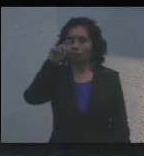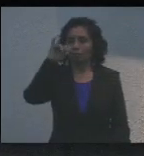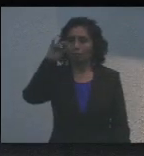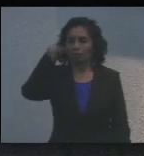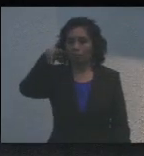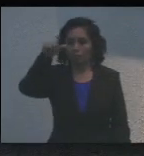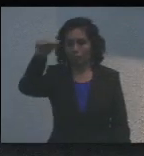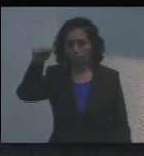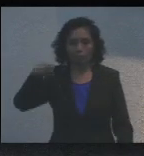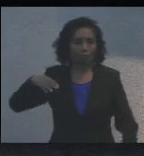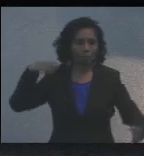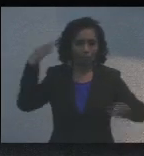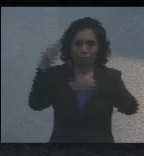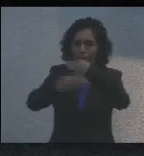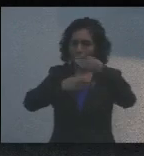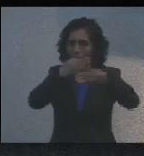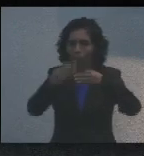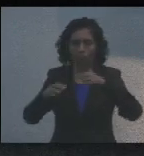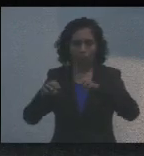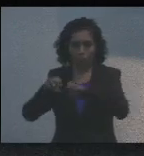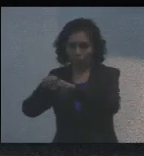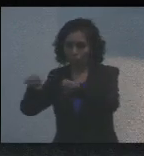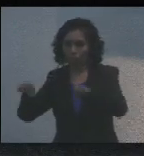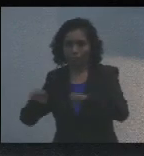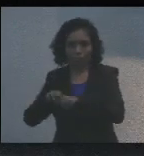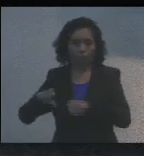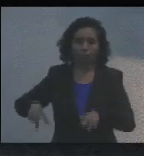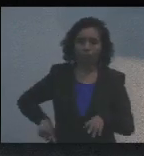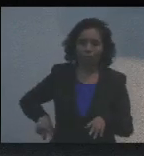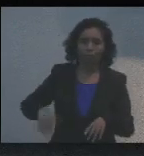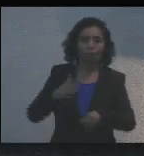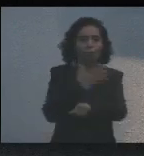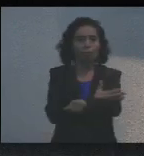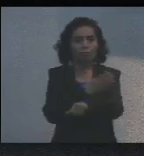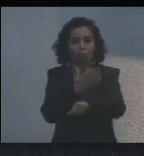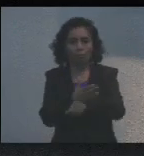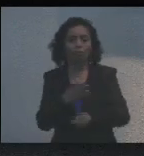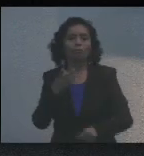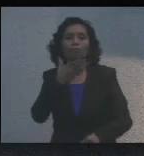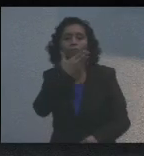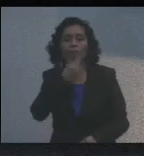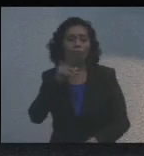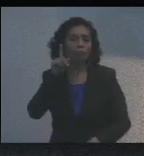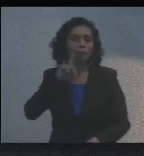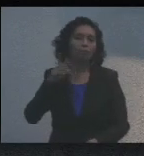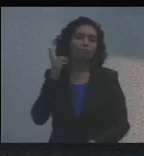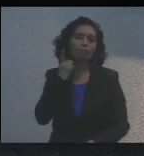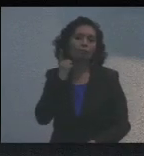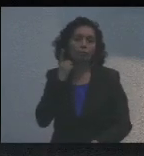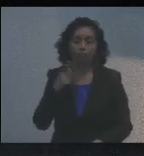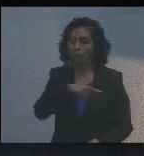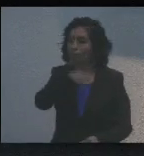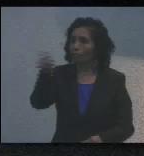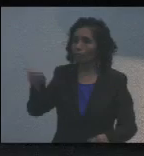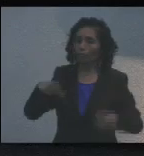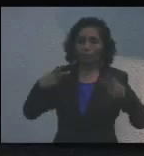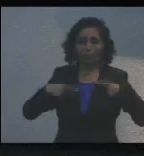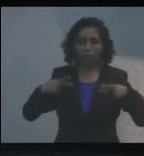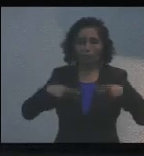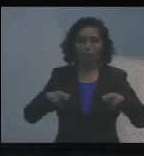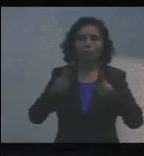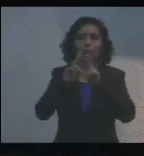del Gabinete Estatal, a mis compañeras y compañeros diputados, a cada uno de los asistentes de este importante